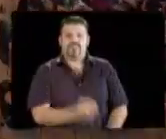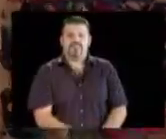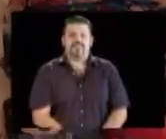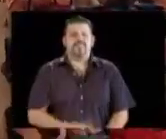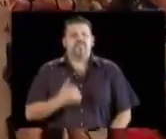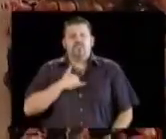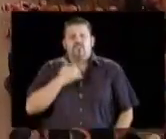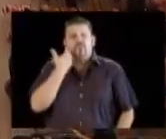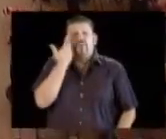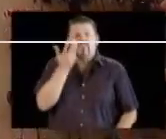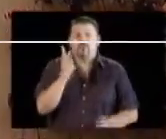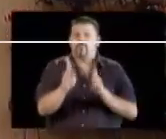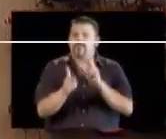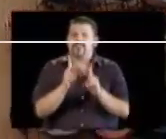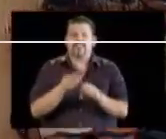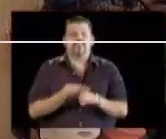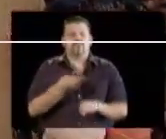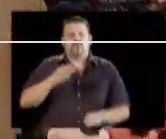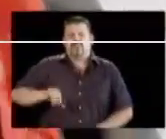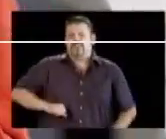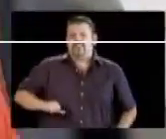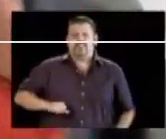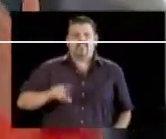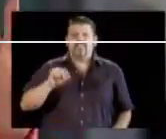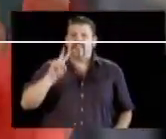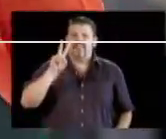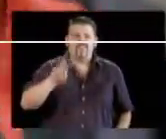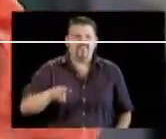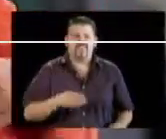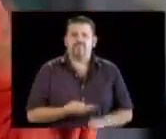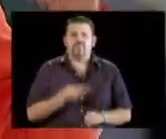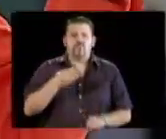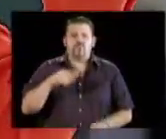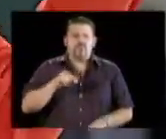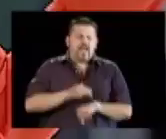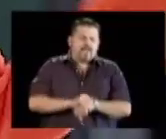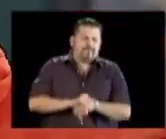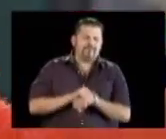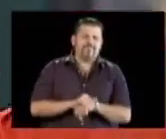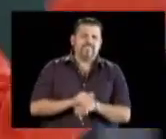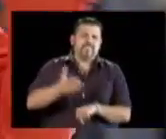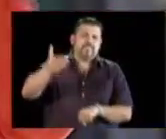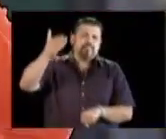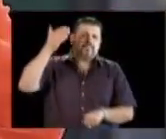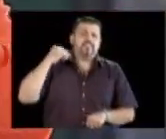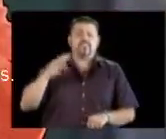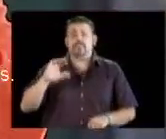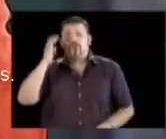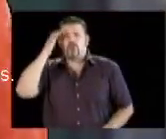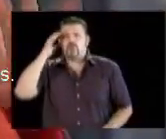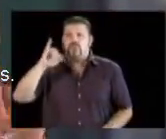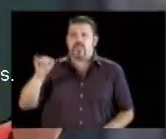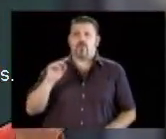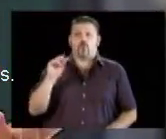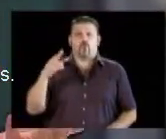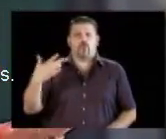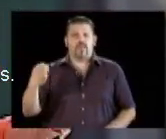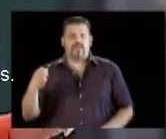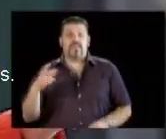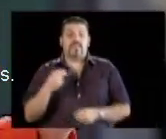Les quiero platicar algo muy interesante y de verdad, la verdad fue una amiga mutua de aquí de Juárez que conocía a Jorge, que me conocía a mí, que me